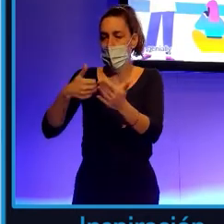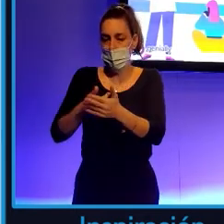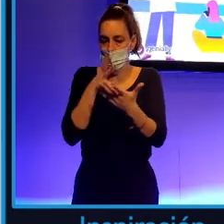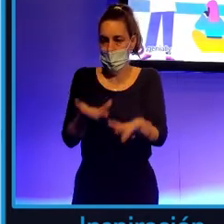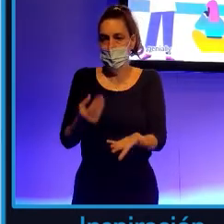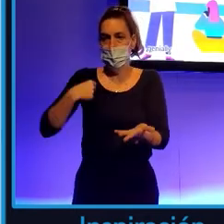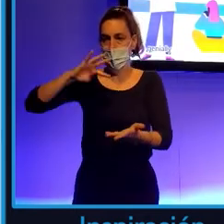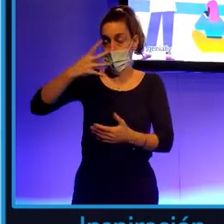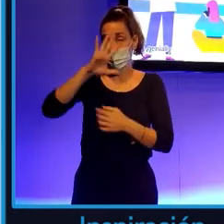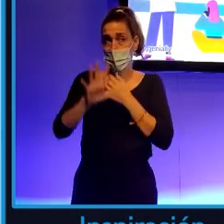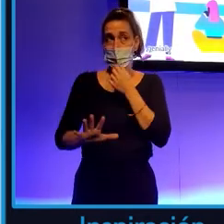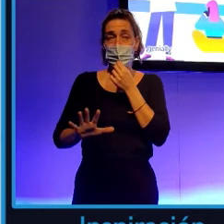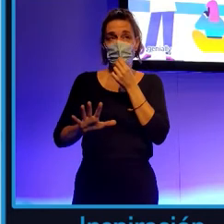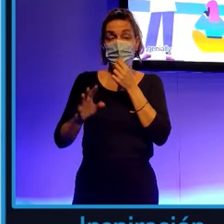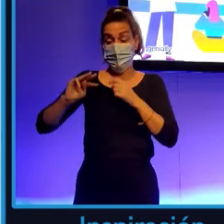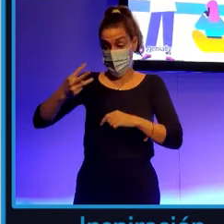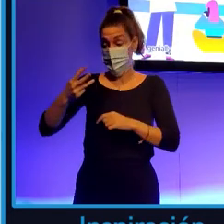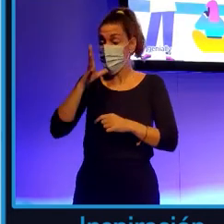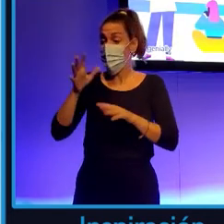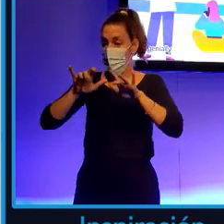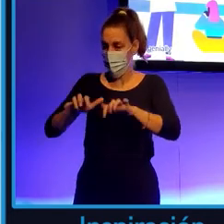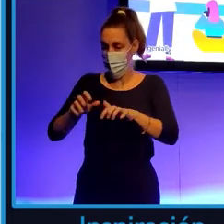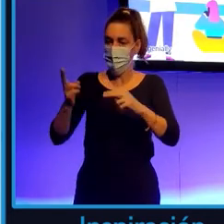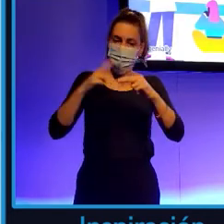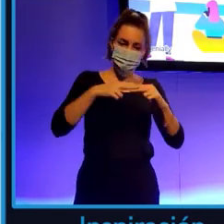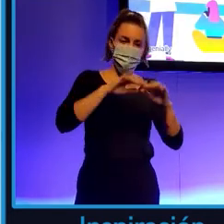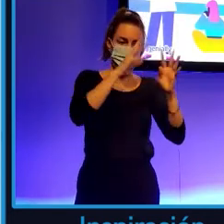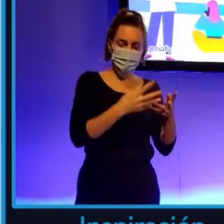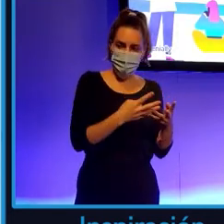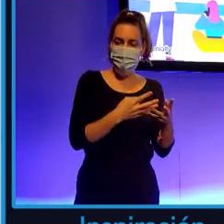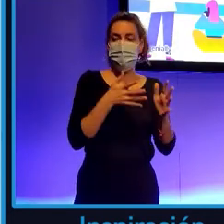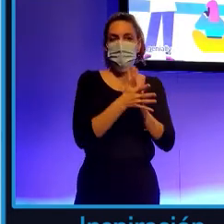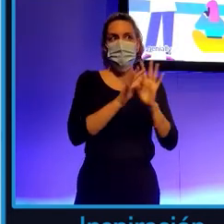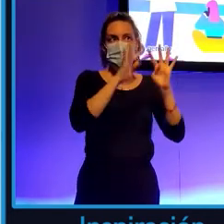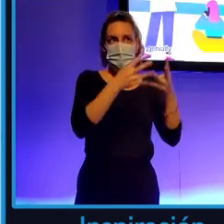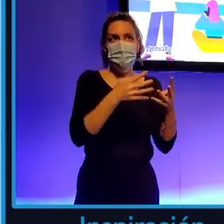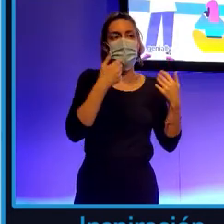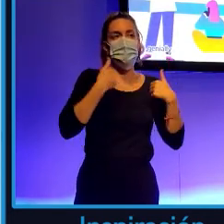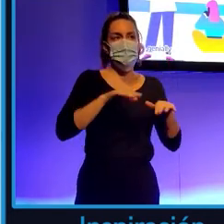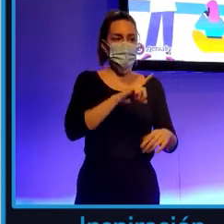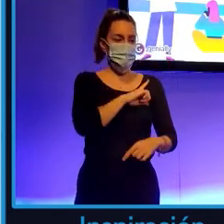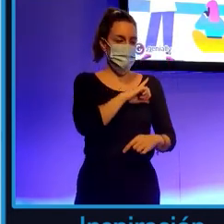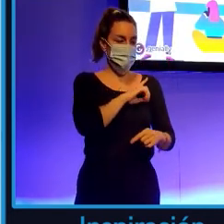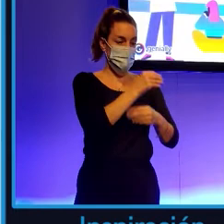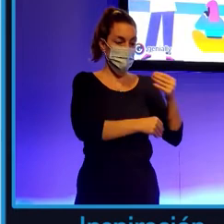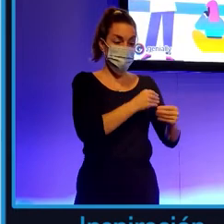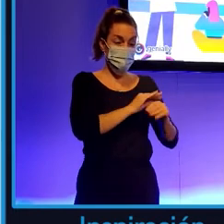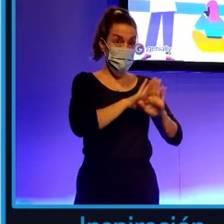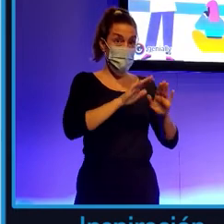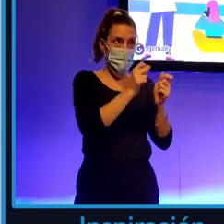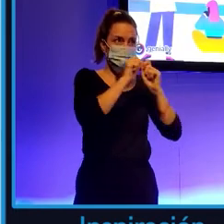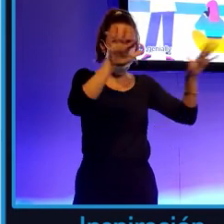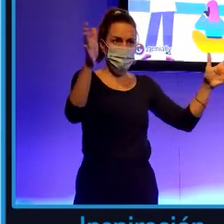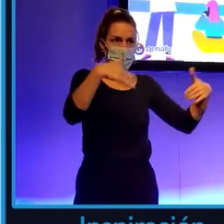industrial sí que vino por los ordenadores y por la conexión a internet desde que internet deja de ser un tema militares se convierte en en